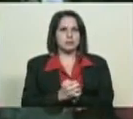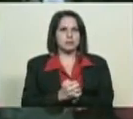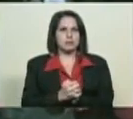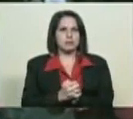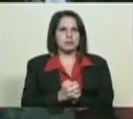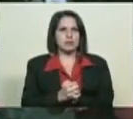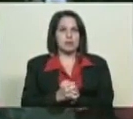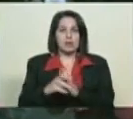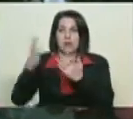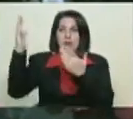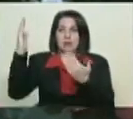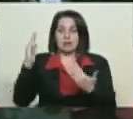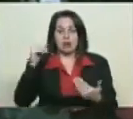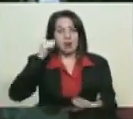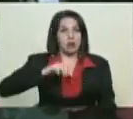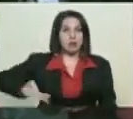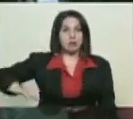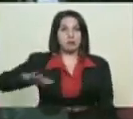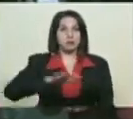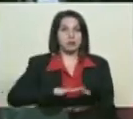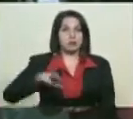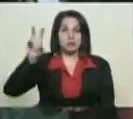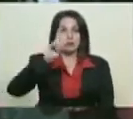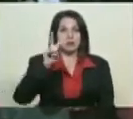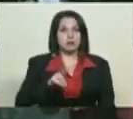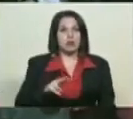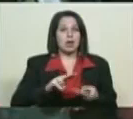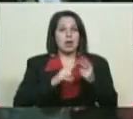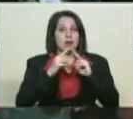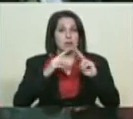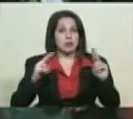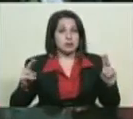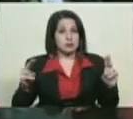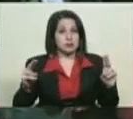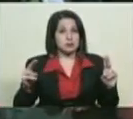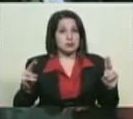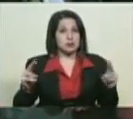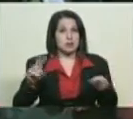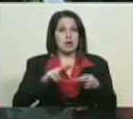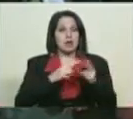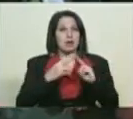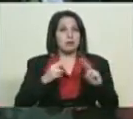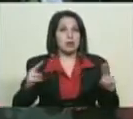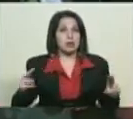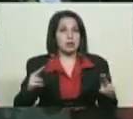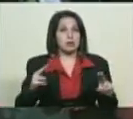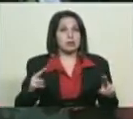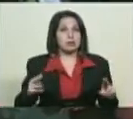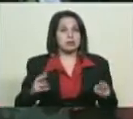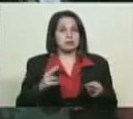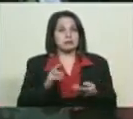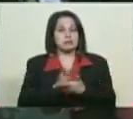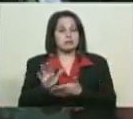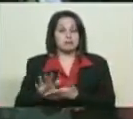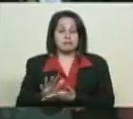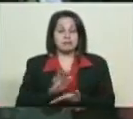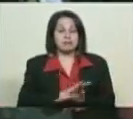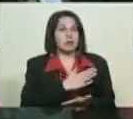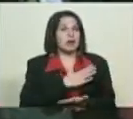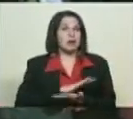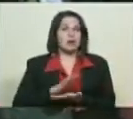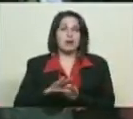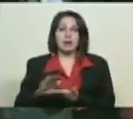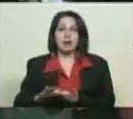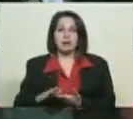trajo al pueblo de Venezuela de regreso su paz, la paz nacional, la ansiada paz, la paz